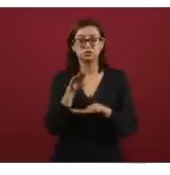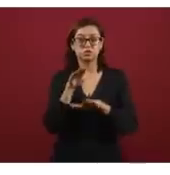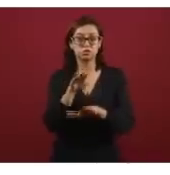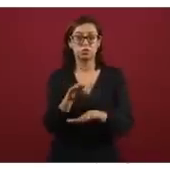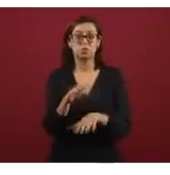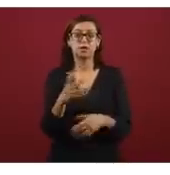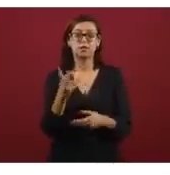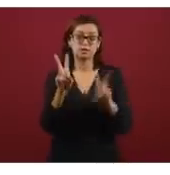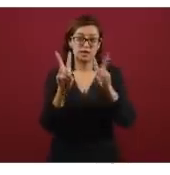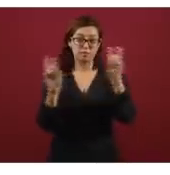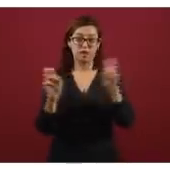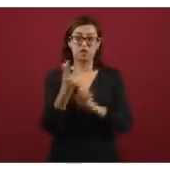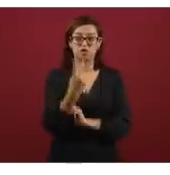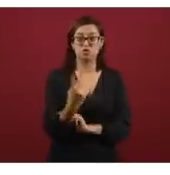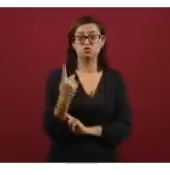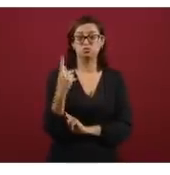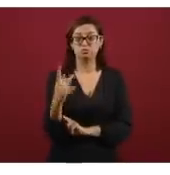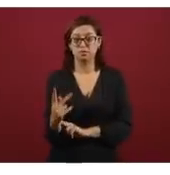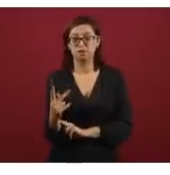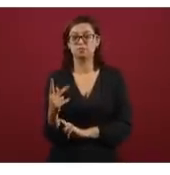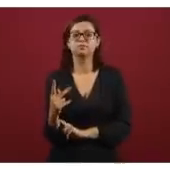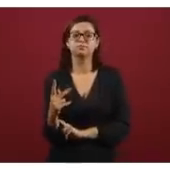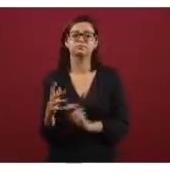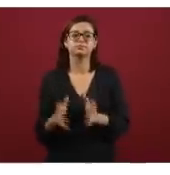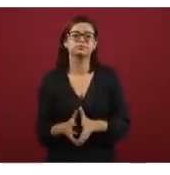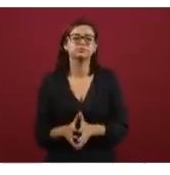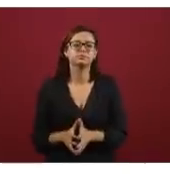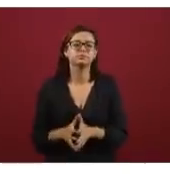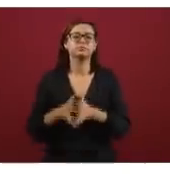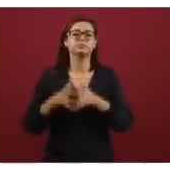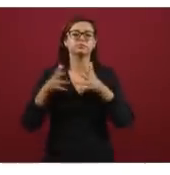reserva 2P va a haber un incremento estimado